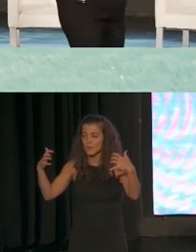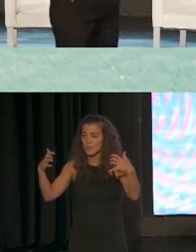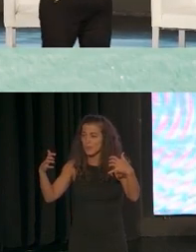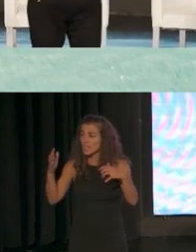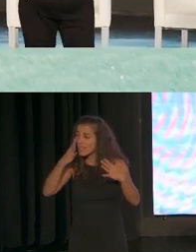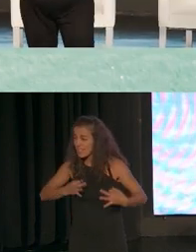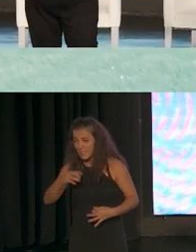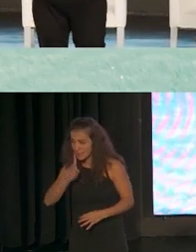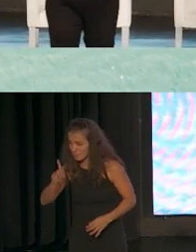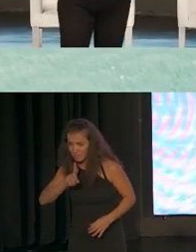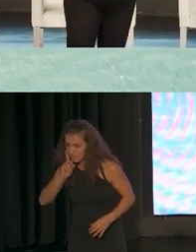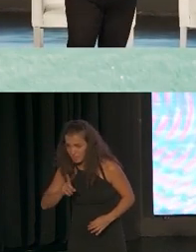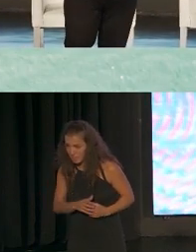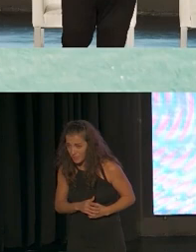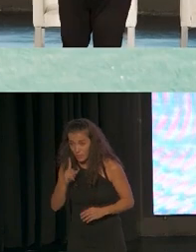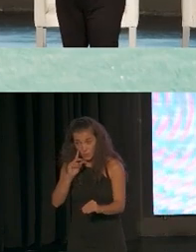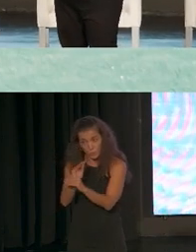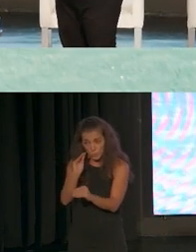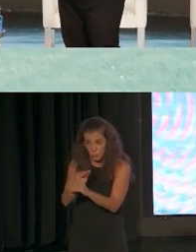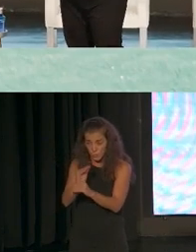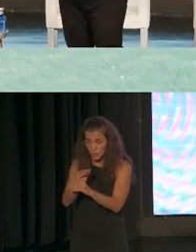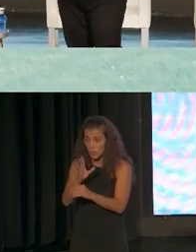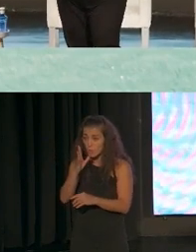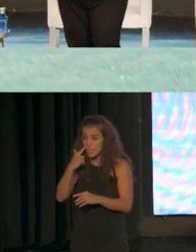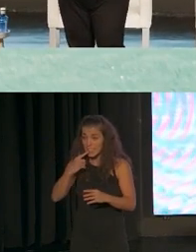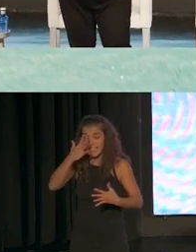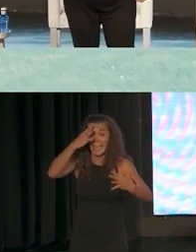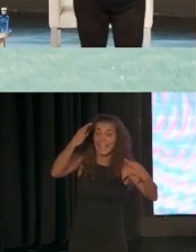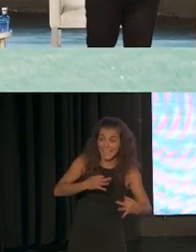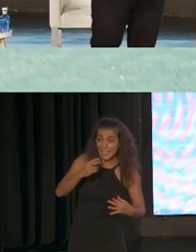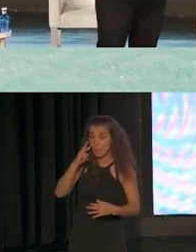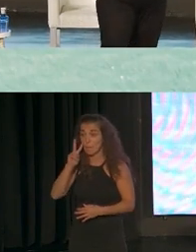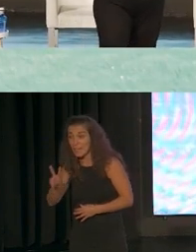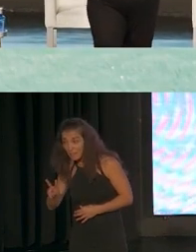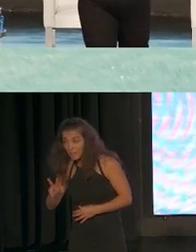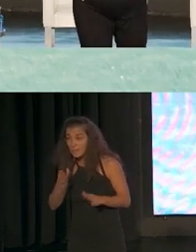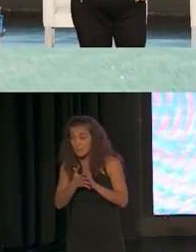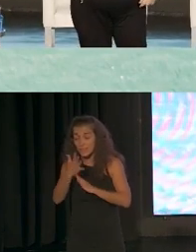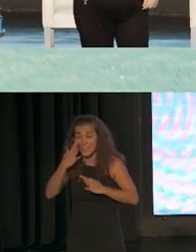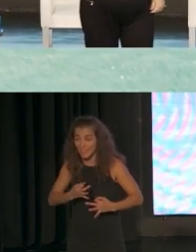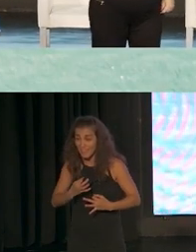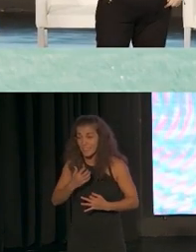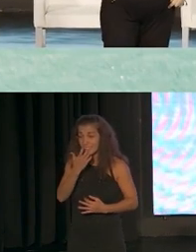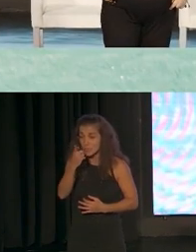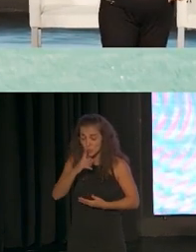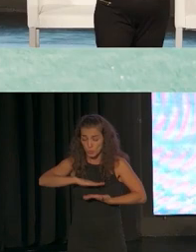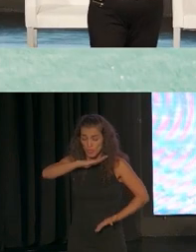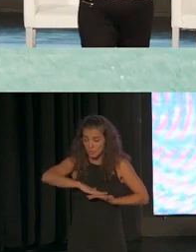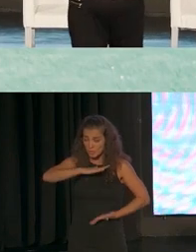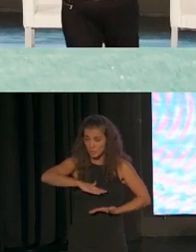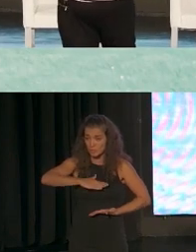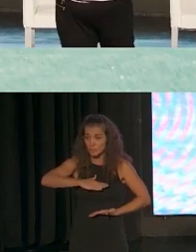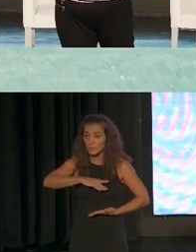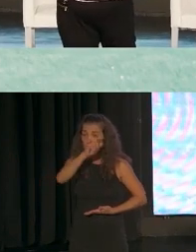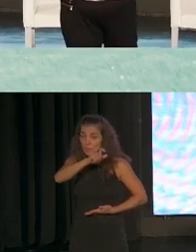es mentira cuidado porque es creer para ver por qué Porque si no crees en las capacidades